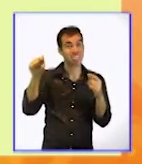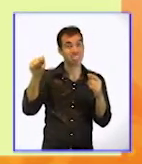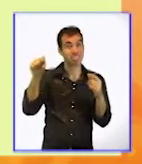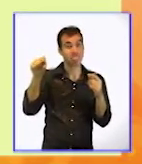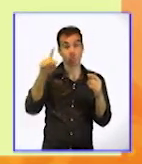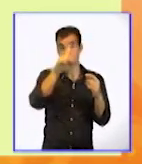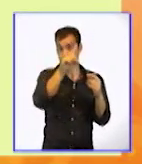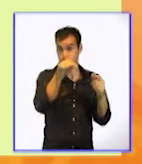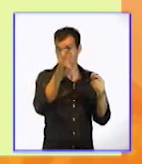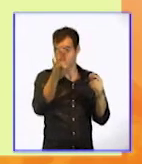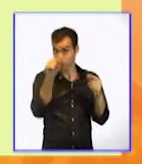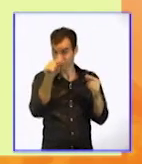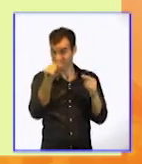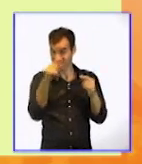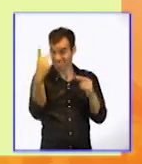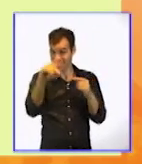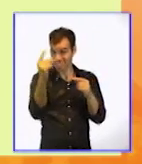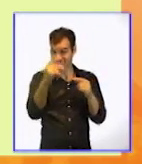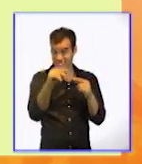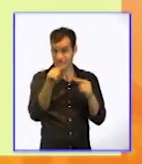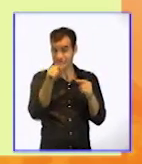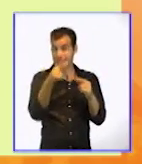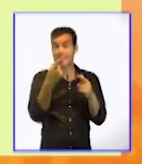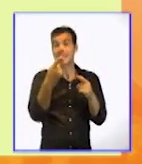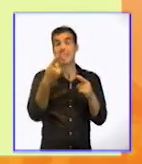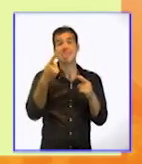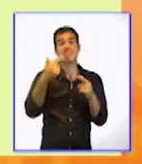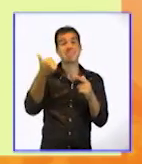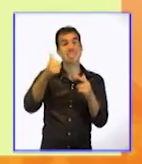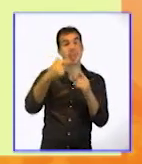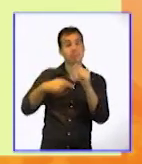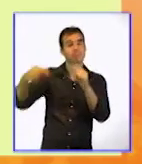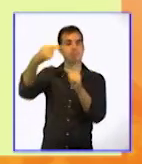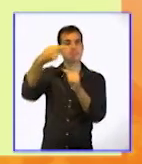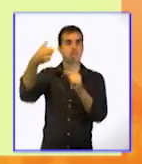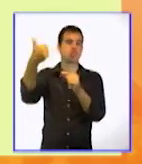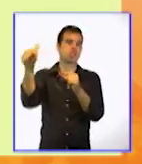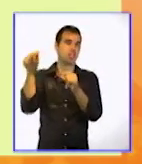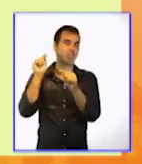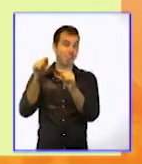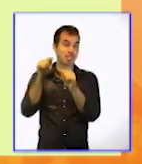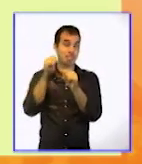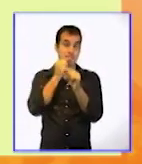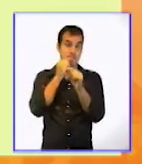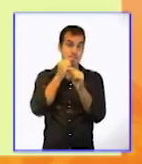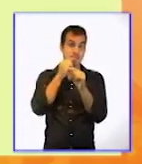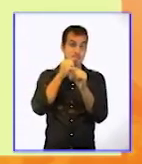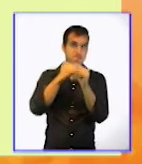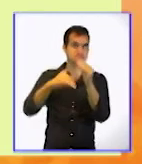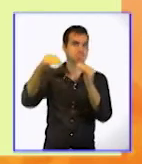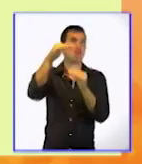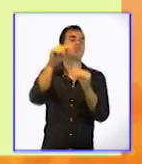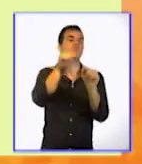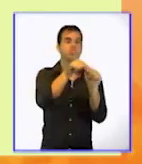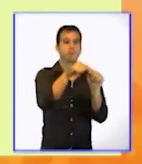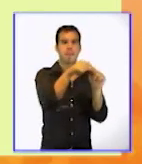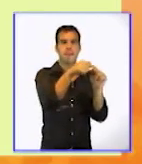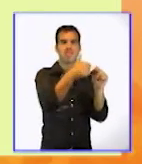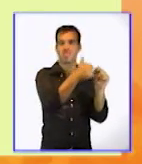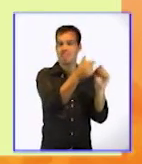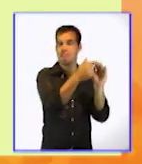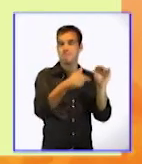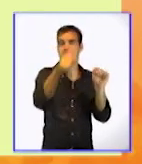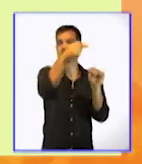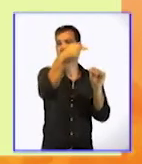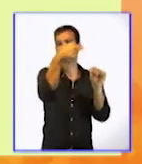dan en el inciso 1.4, que tiene un valor de 10 a la menos 10, que es mucho mayor que el de 10 a la menos 17. Por